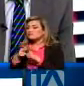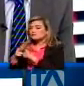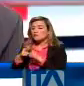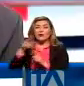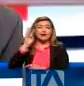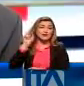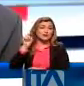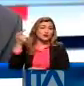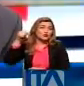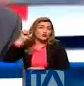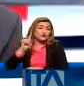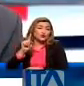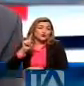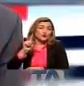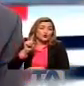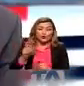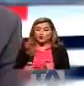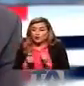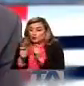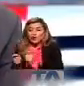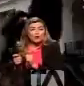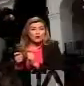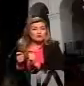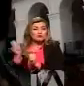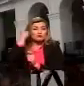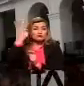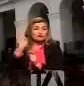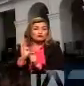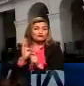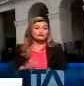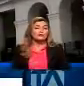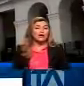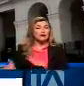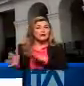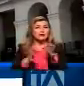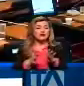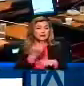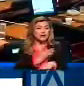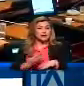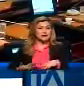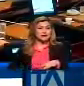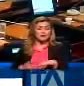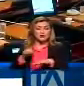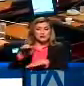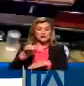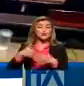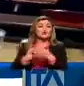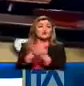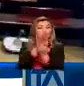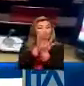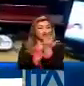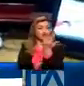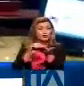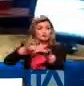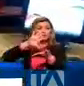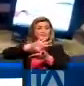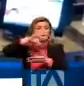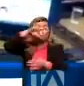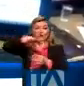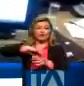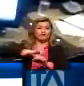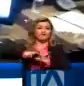de 6.000 millones y que nunca recuperó eso en efectivo. El Ejecutivo puede insistir enviando un nuevo proyecto a la Asamblea, aunque ya la votación ha